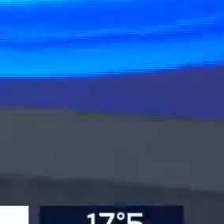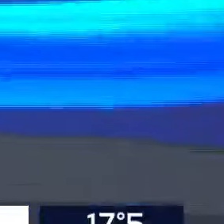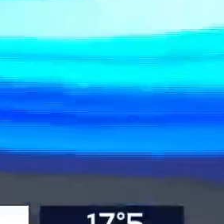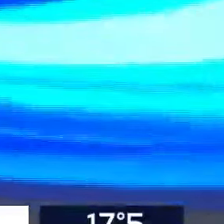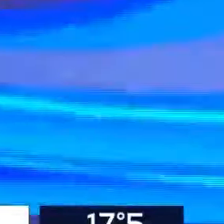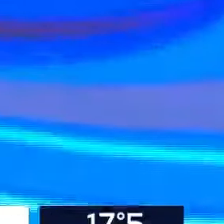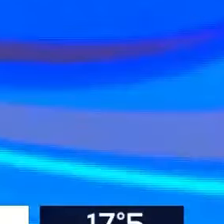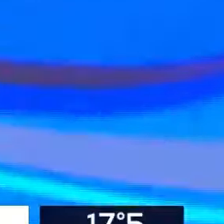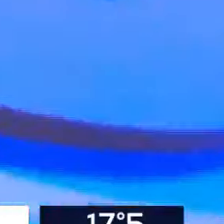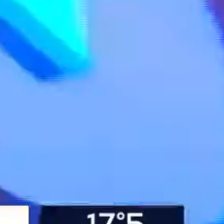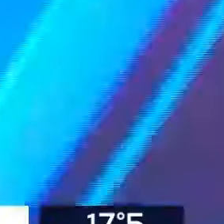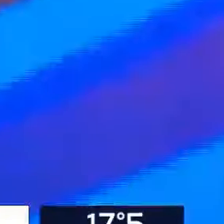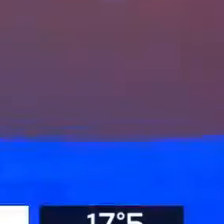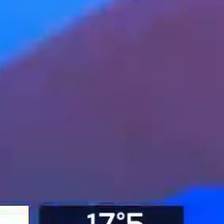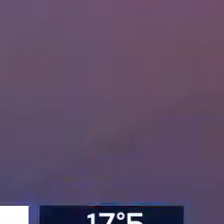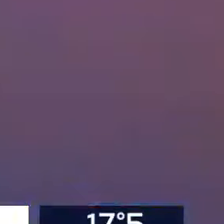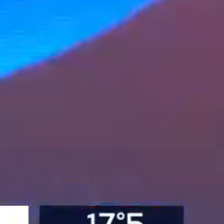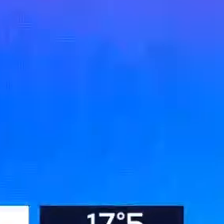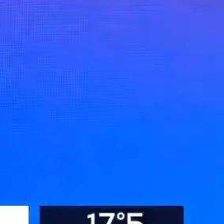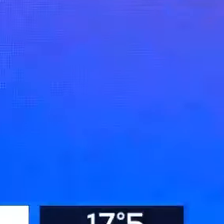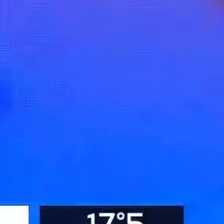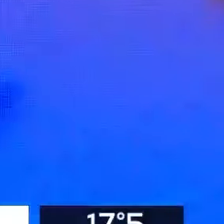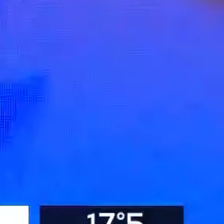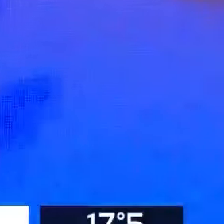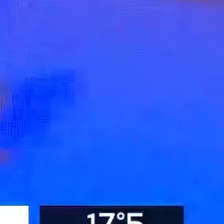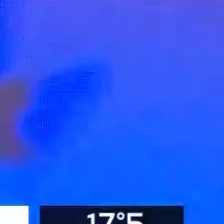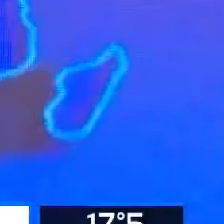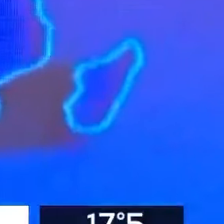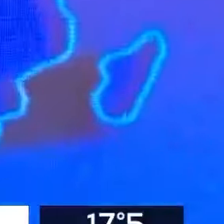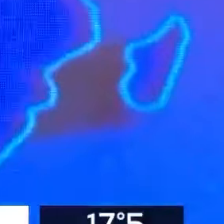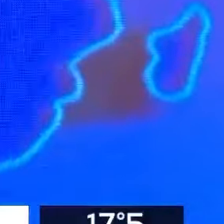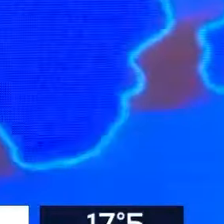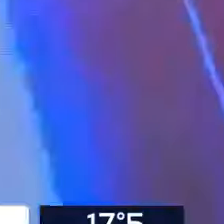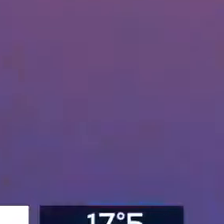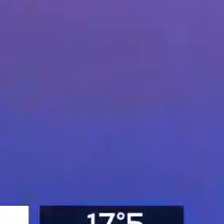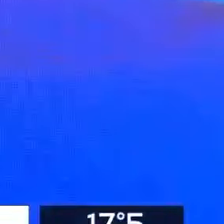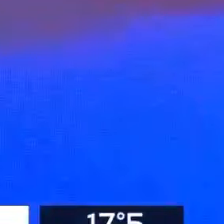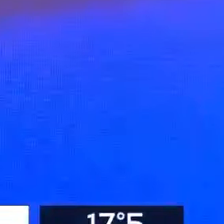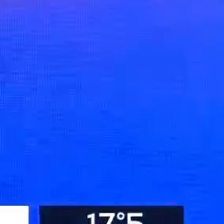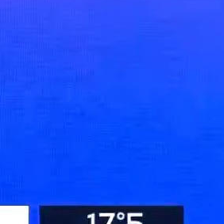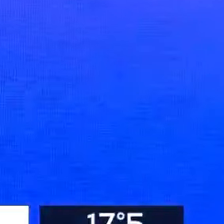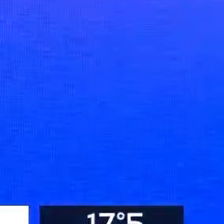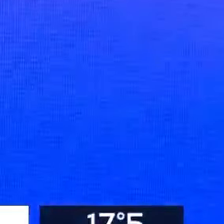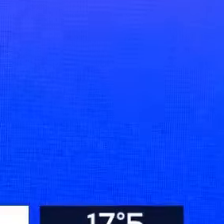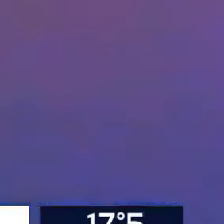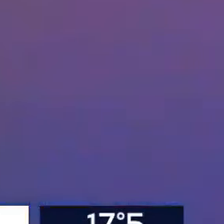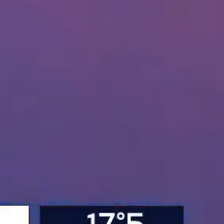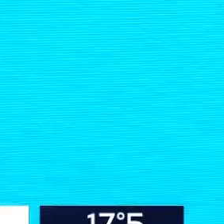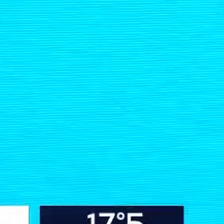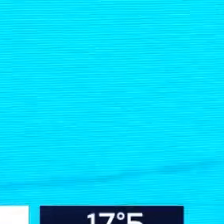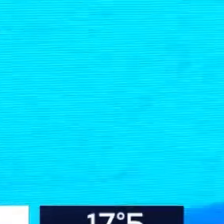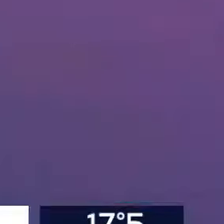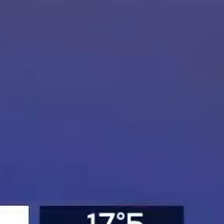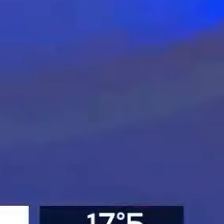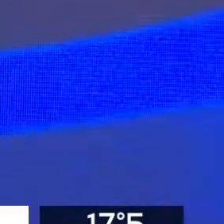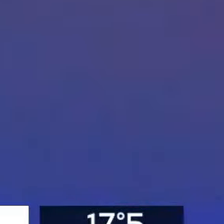30 minutos después de las 9 de la noche. Mire, este fin de semana ocurrió un hecho que para miles y miles y miles de